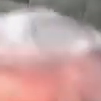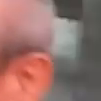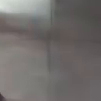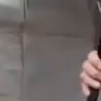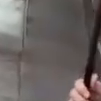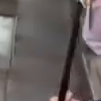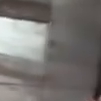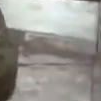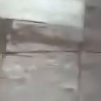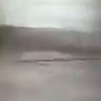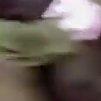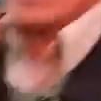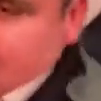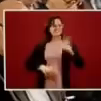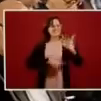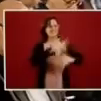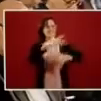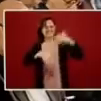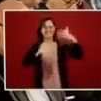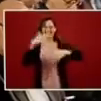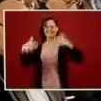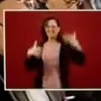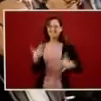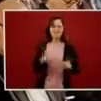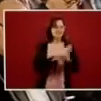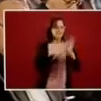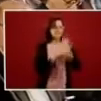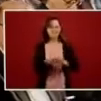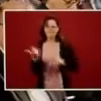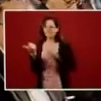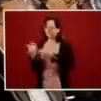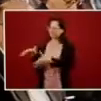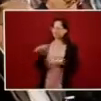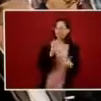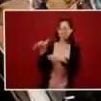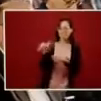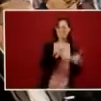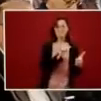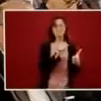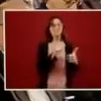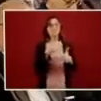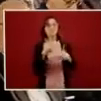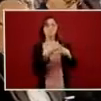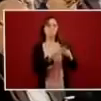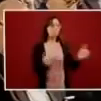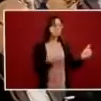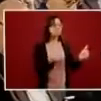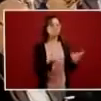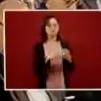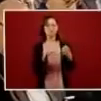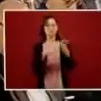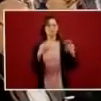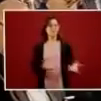Pareciera que esto es un borlote para sacar dinero, desaparecerlo en empresas fachada. No dudaríamos que